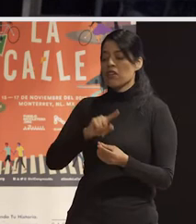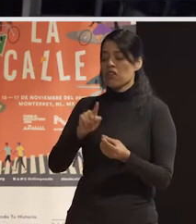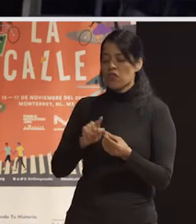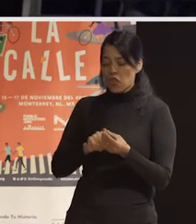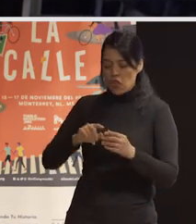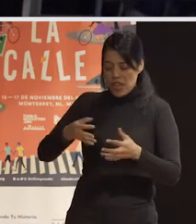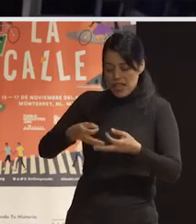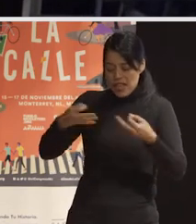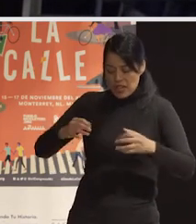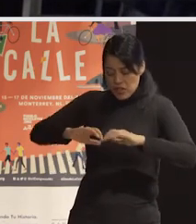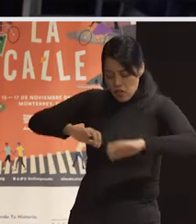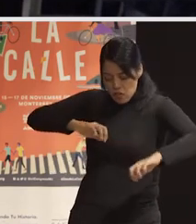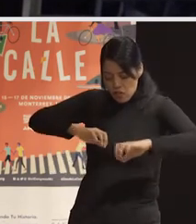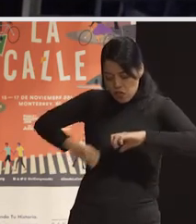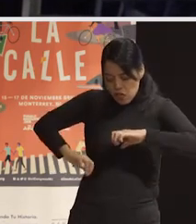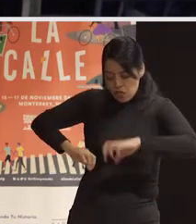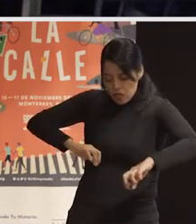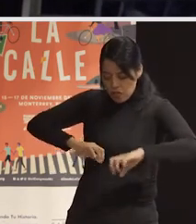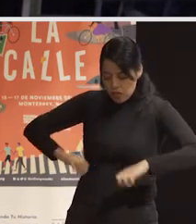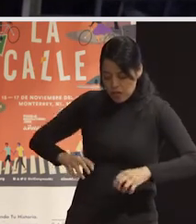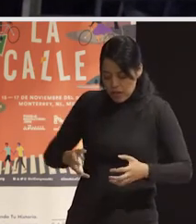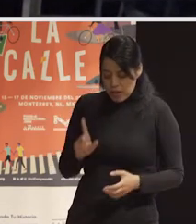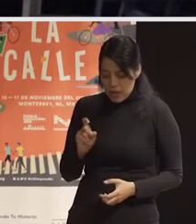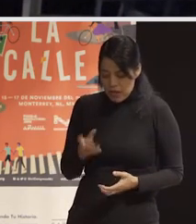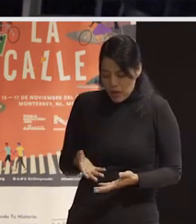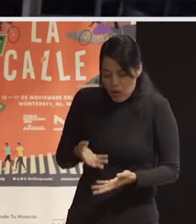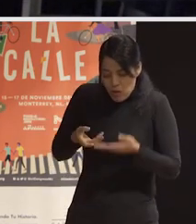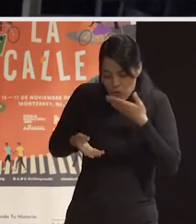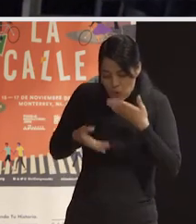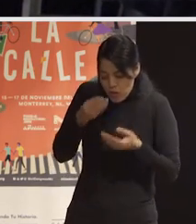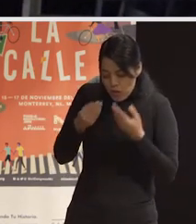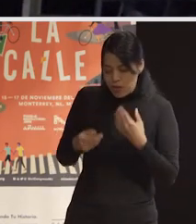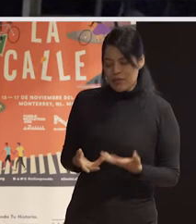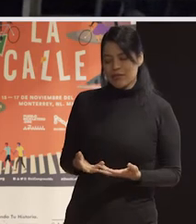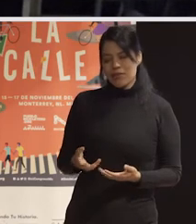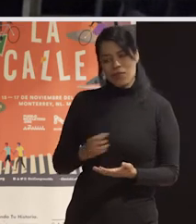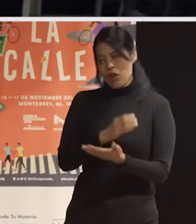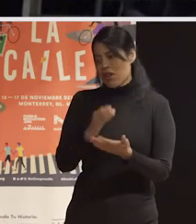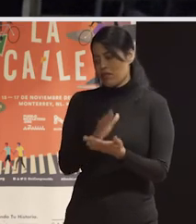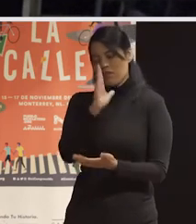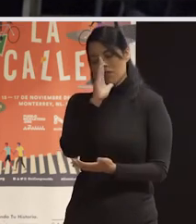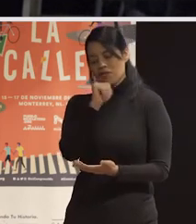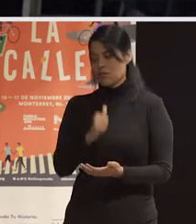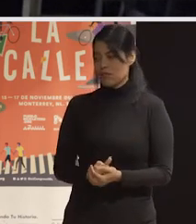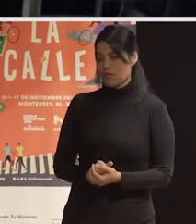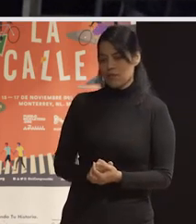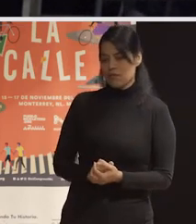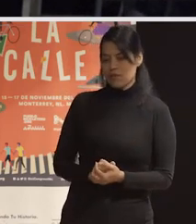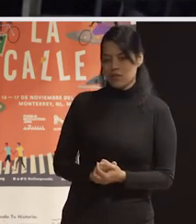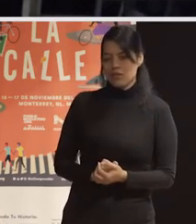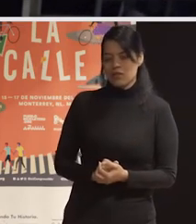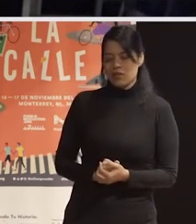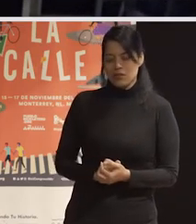agua y sessions pues en la ciudad no verdad este entonces ese tipo de saberes pueden ser